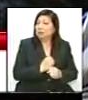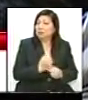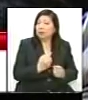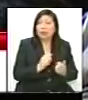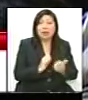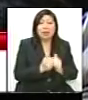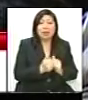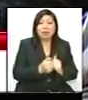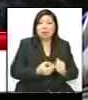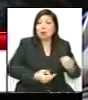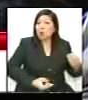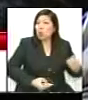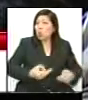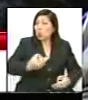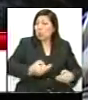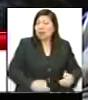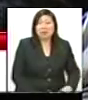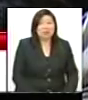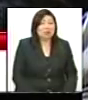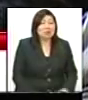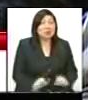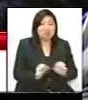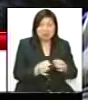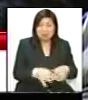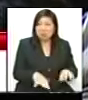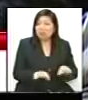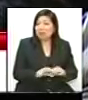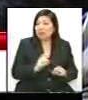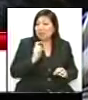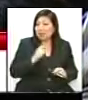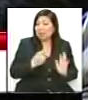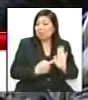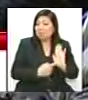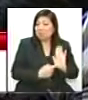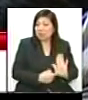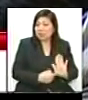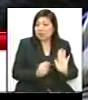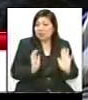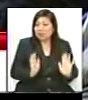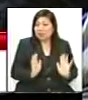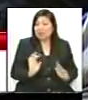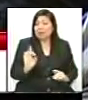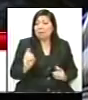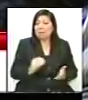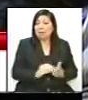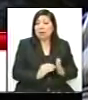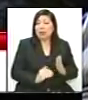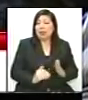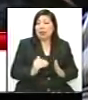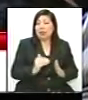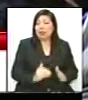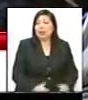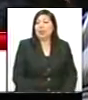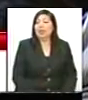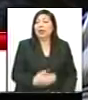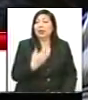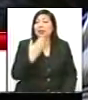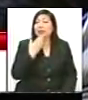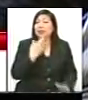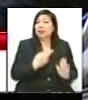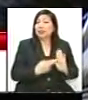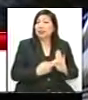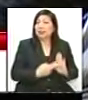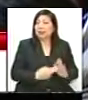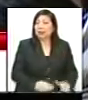reforma judicial, se hace importante y necesario la presencia de los más altos magistrados quienes representan.